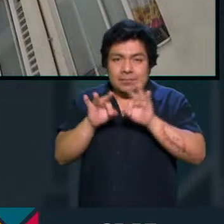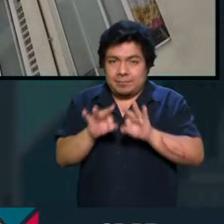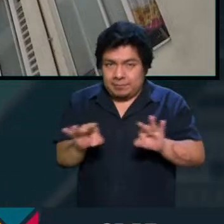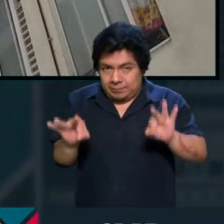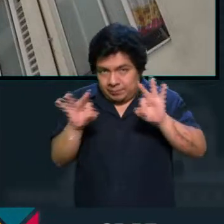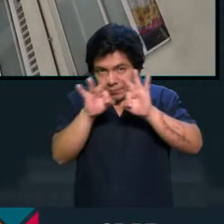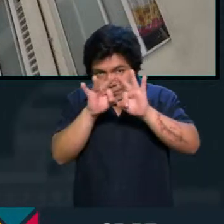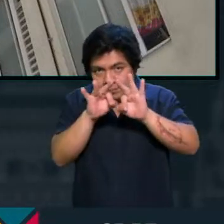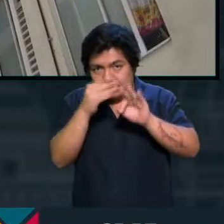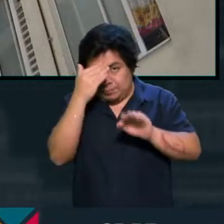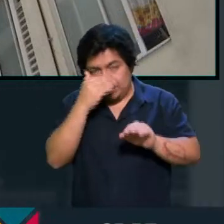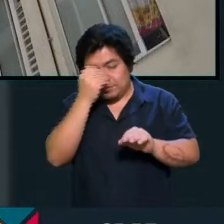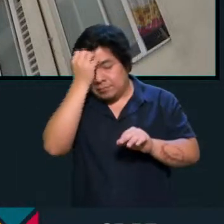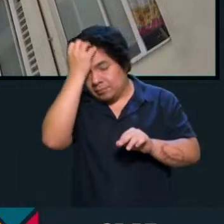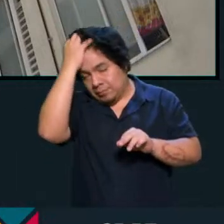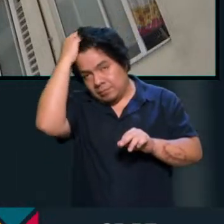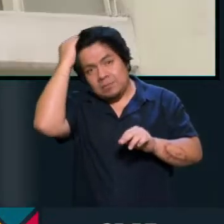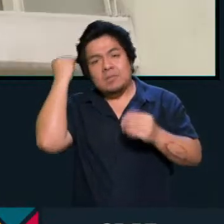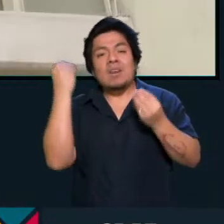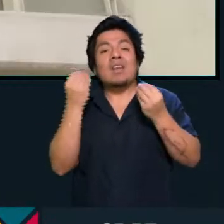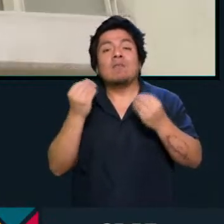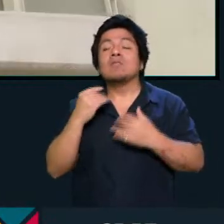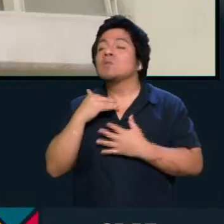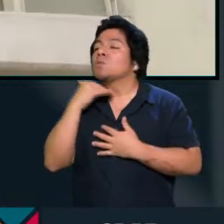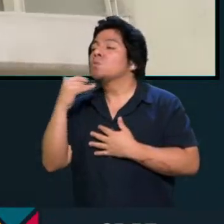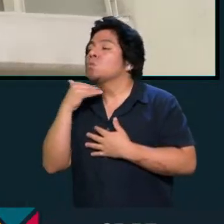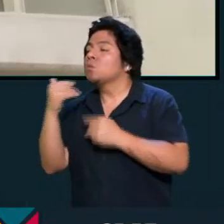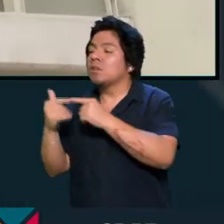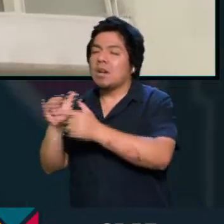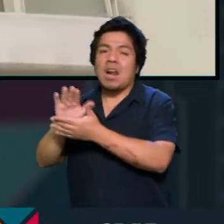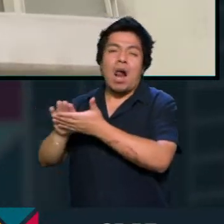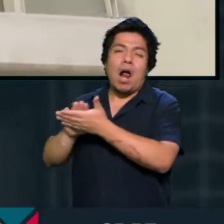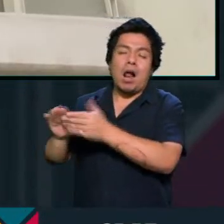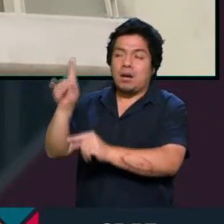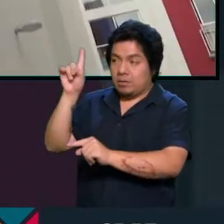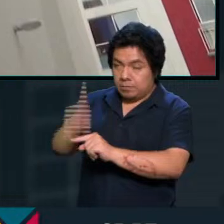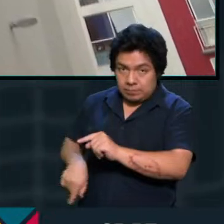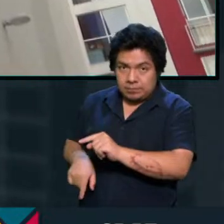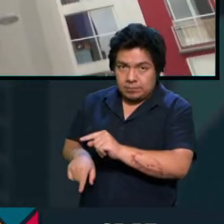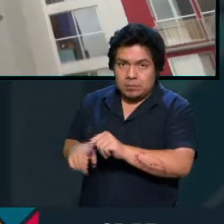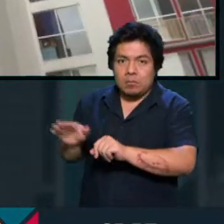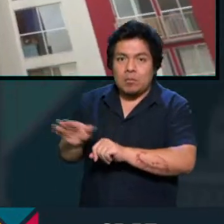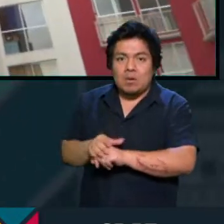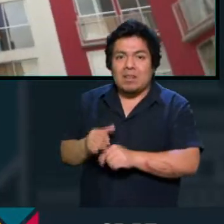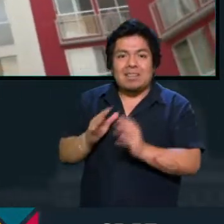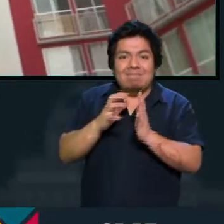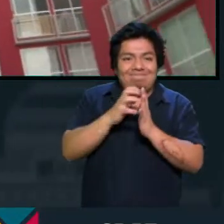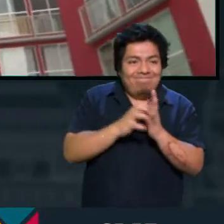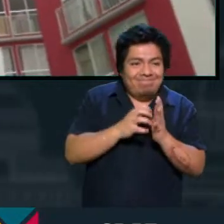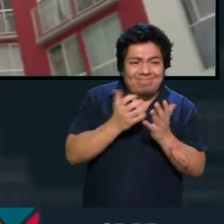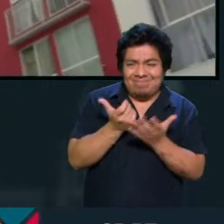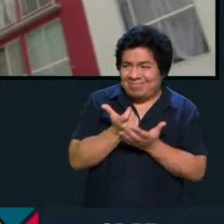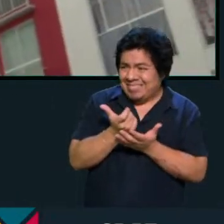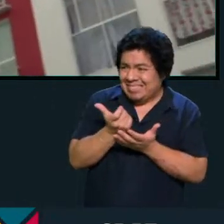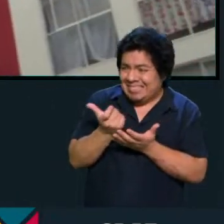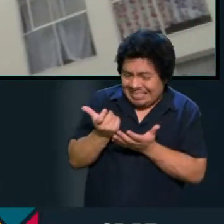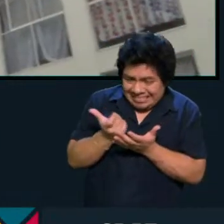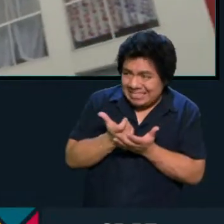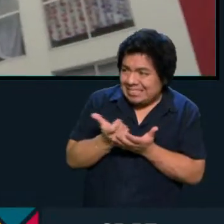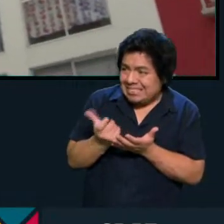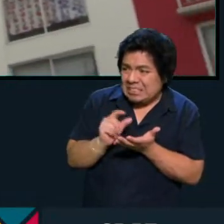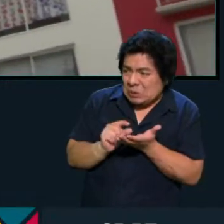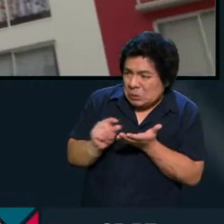mencionar que con esto se combate mucho a la corrupción, porque precisamente como se volvían impagables los créditos, se contrató